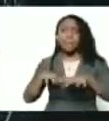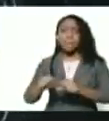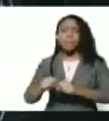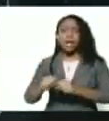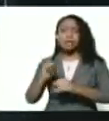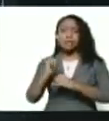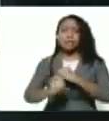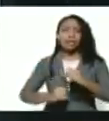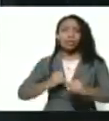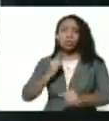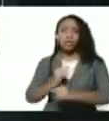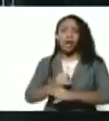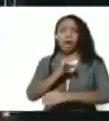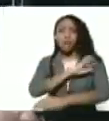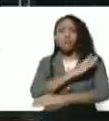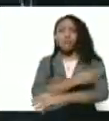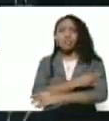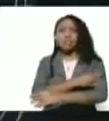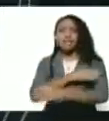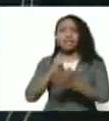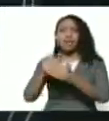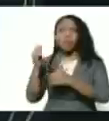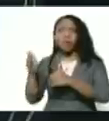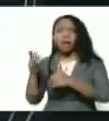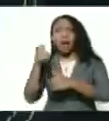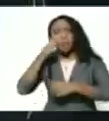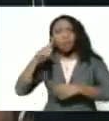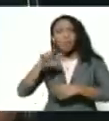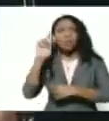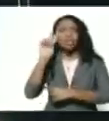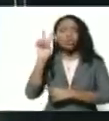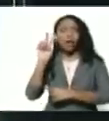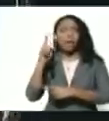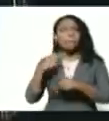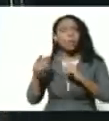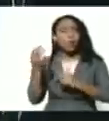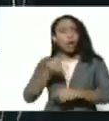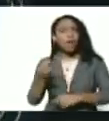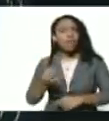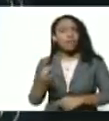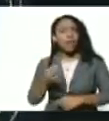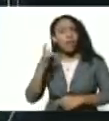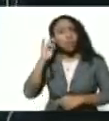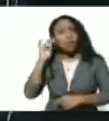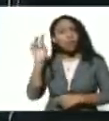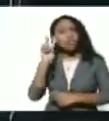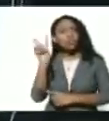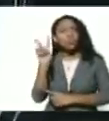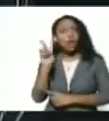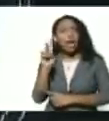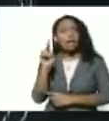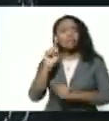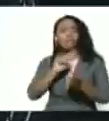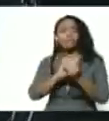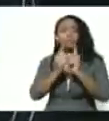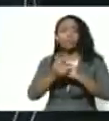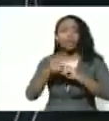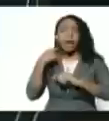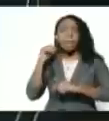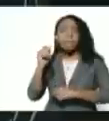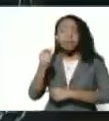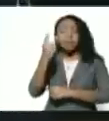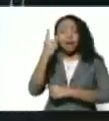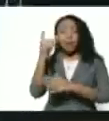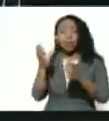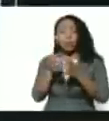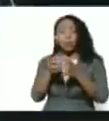internacional y las fuerzas extranjeras a hacerle la guerra al pueblo venezolano. Pero de verdad que la mujer venezolana se ha convertido en el primer